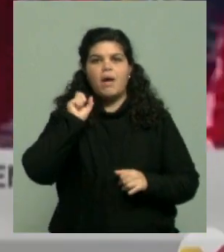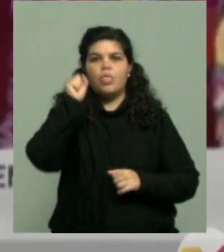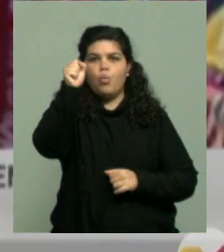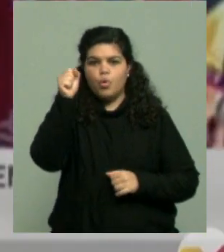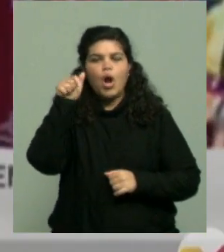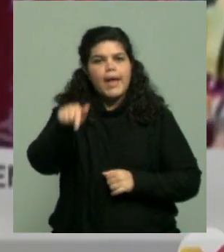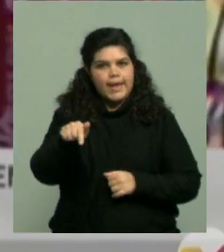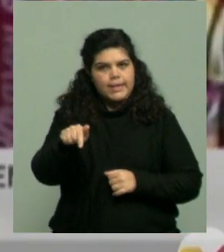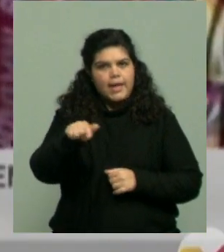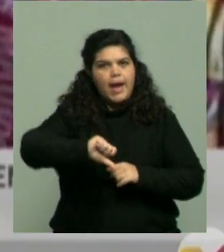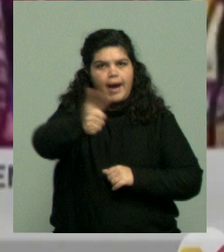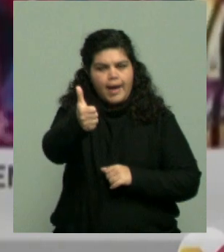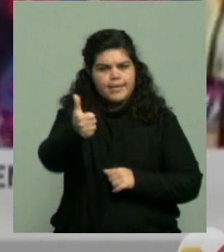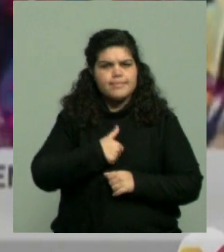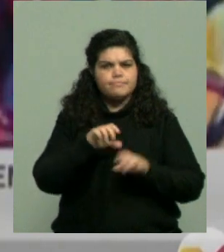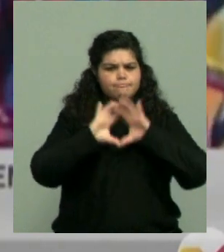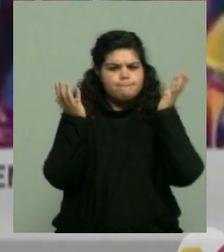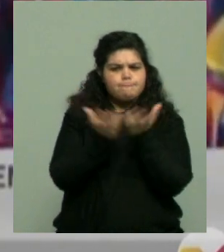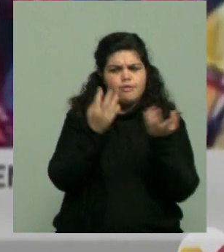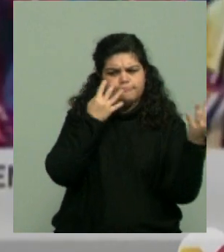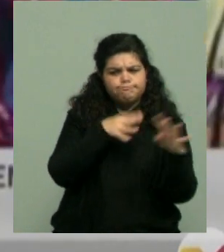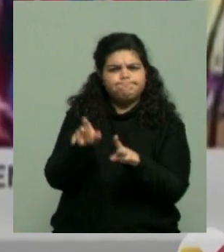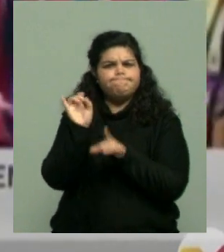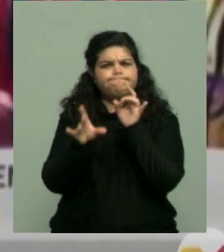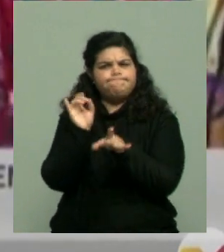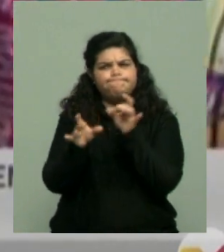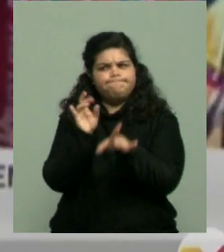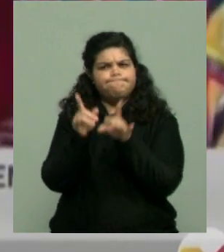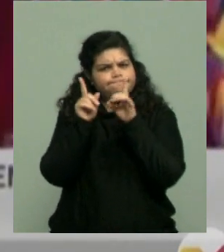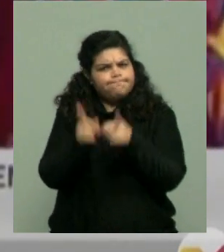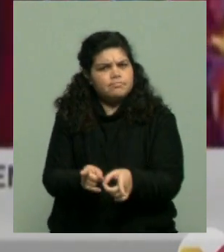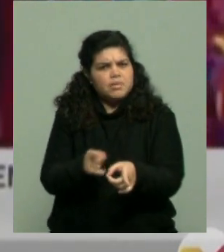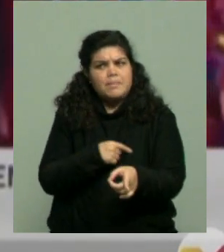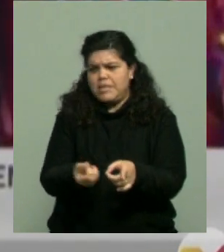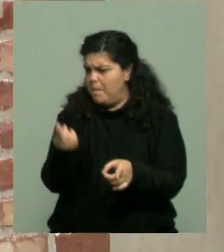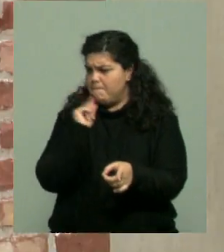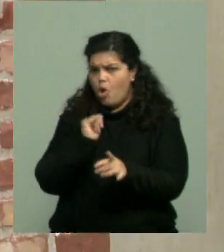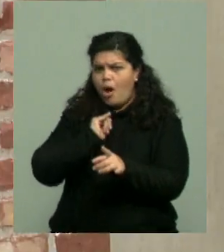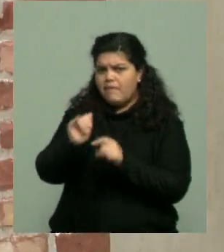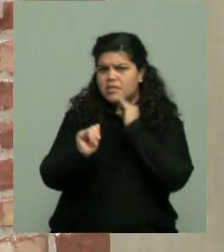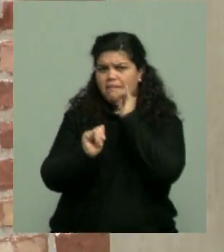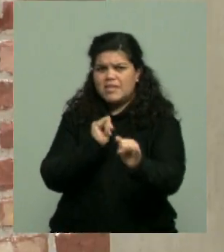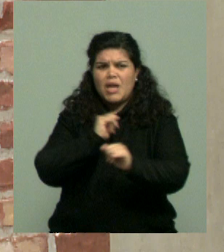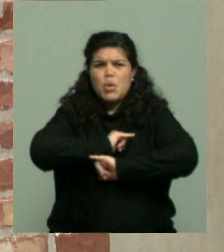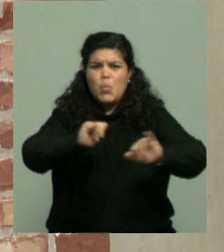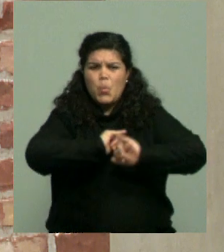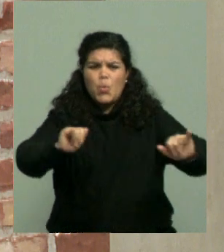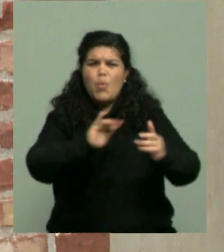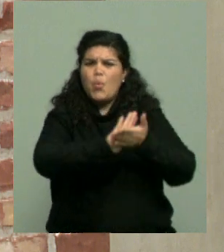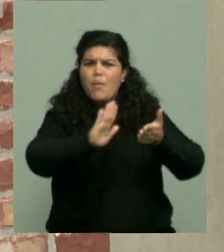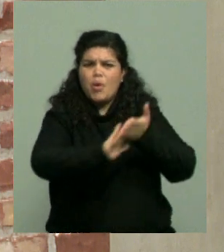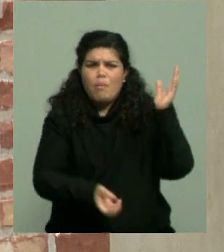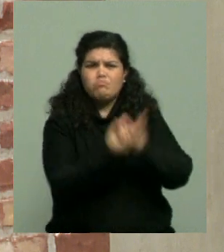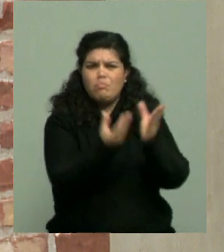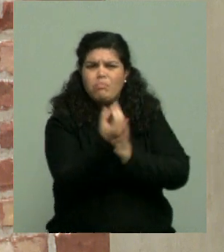a nivel internacional. Las últimas medidas que sucedieron hace un ratito nada más, constantemente están surgiendo novedades en cuanto a